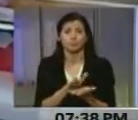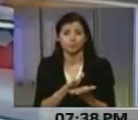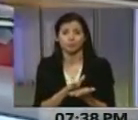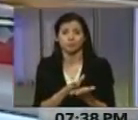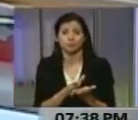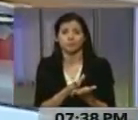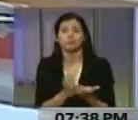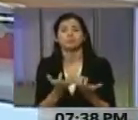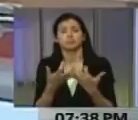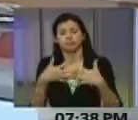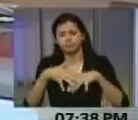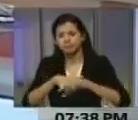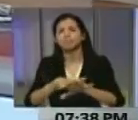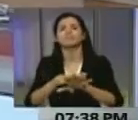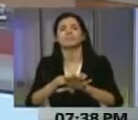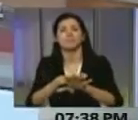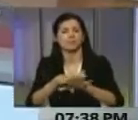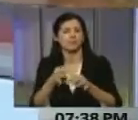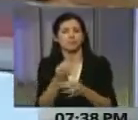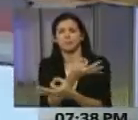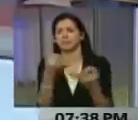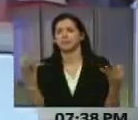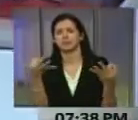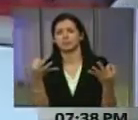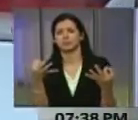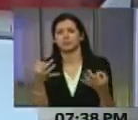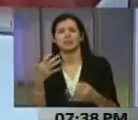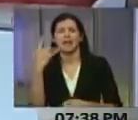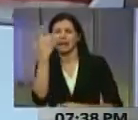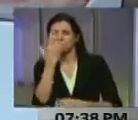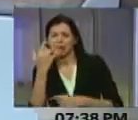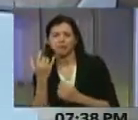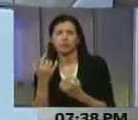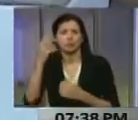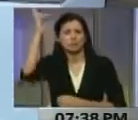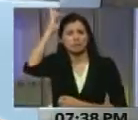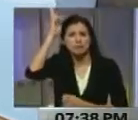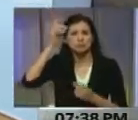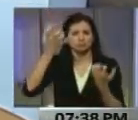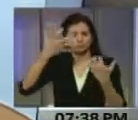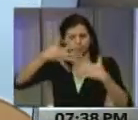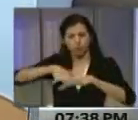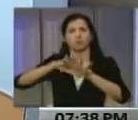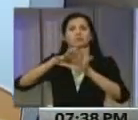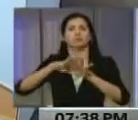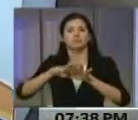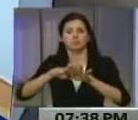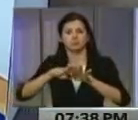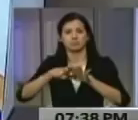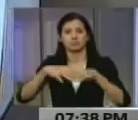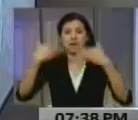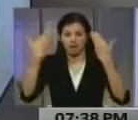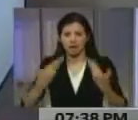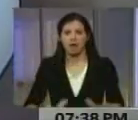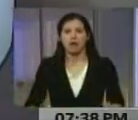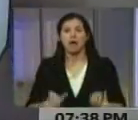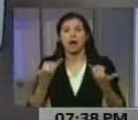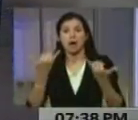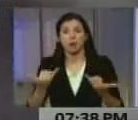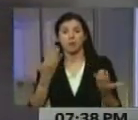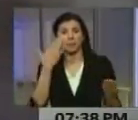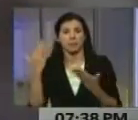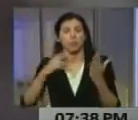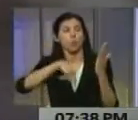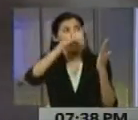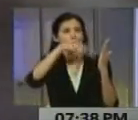extraordinaria, un mestizaje extraordinario de nuestra cultura que se expresa en la plástica, en